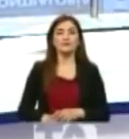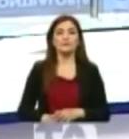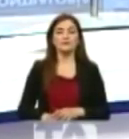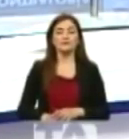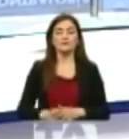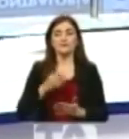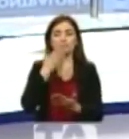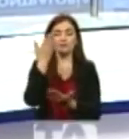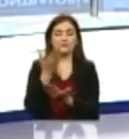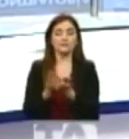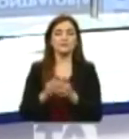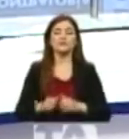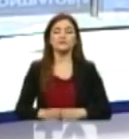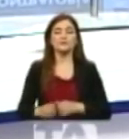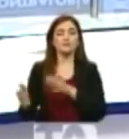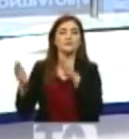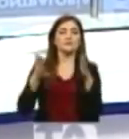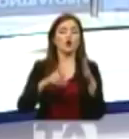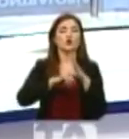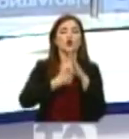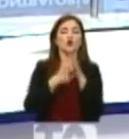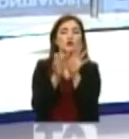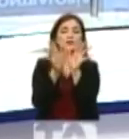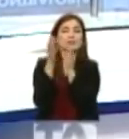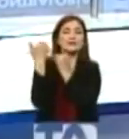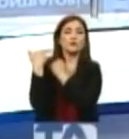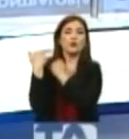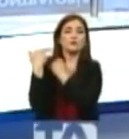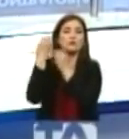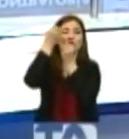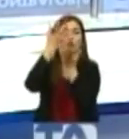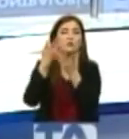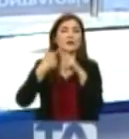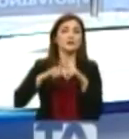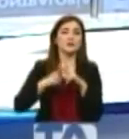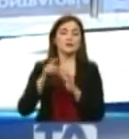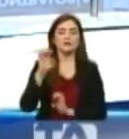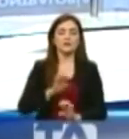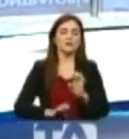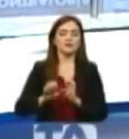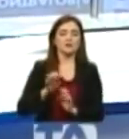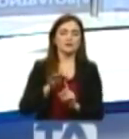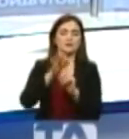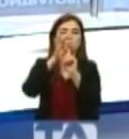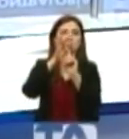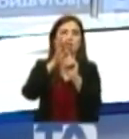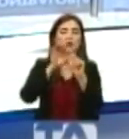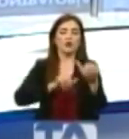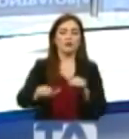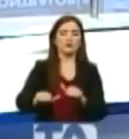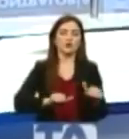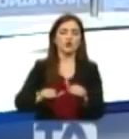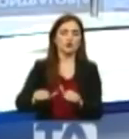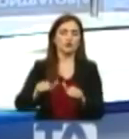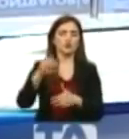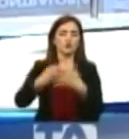Buenas tardes, Paul. Muchísimas gracias. Le contamos que el Contralor General encargado anunció el inicio de un examen especial al traspaso y administración